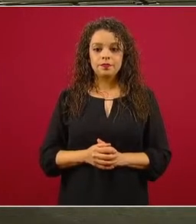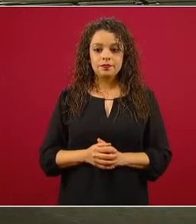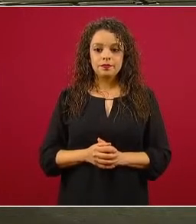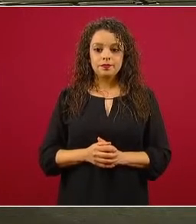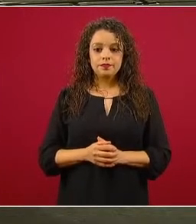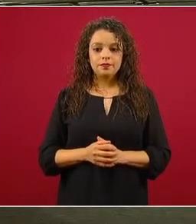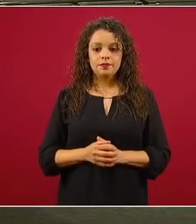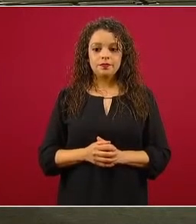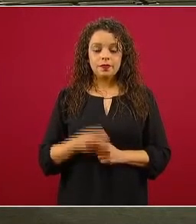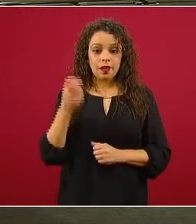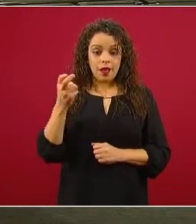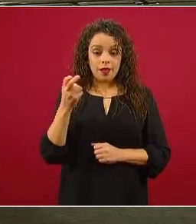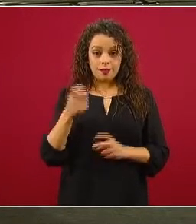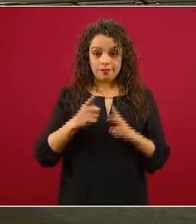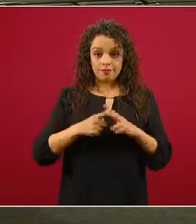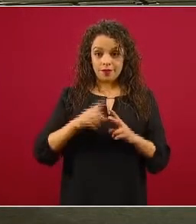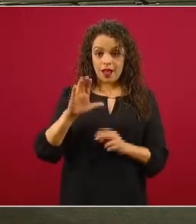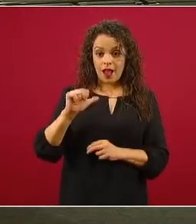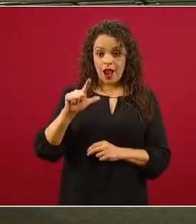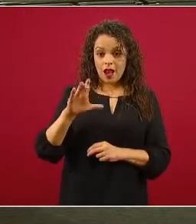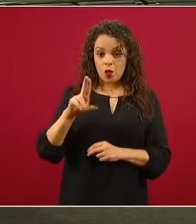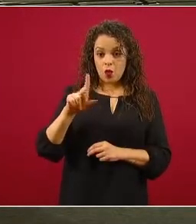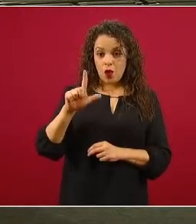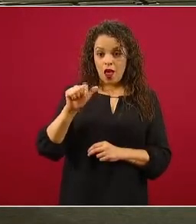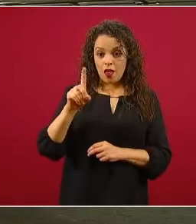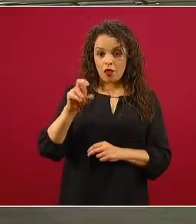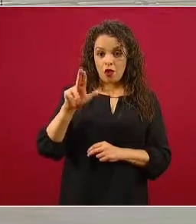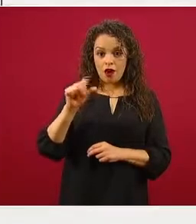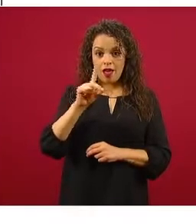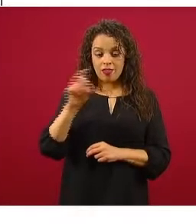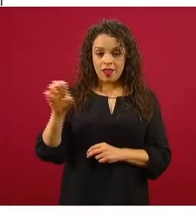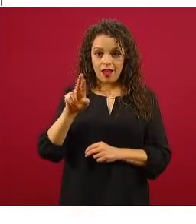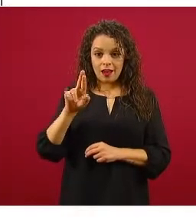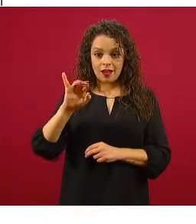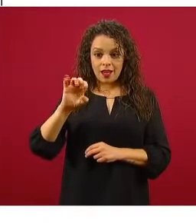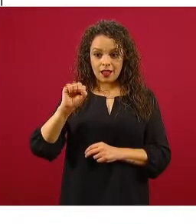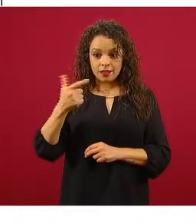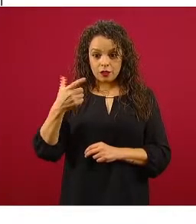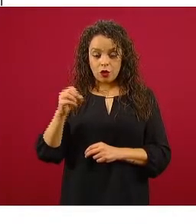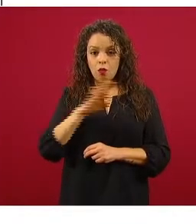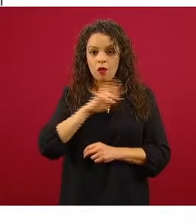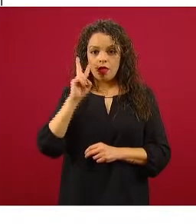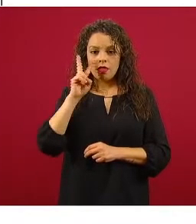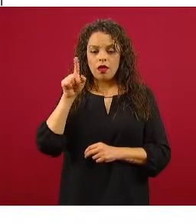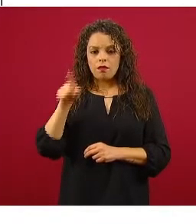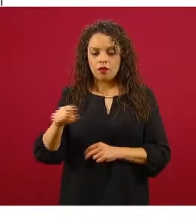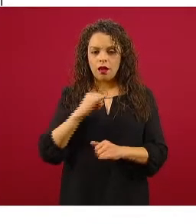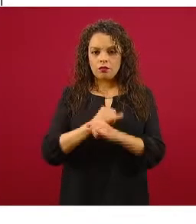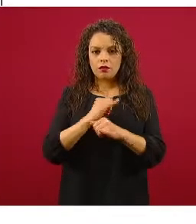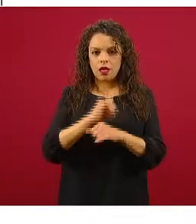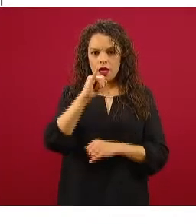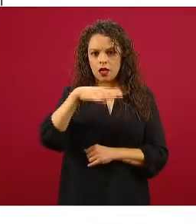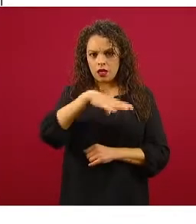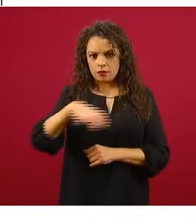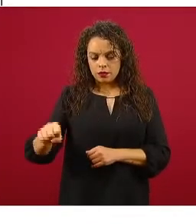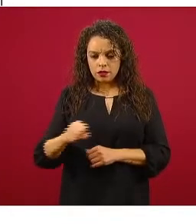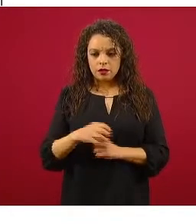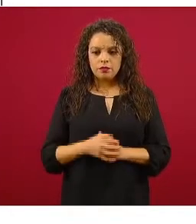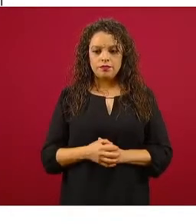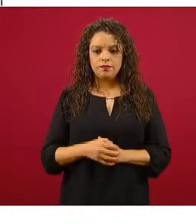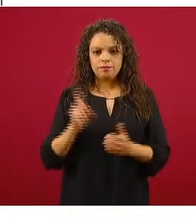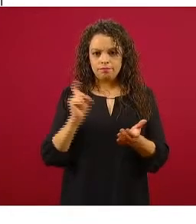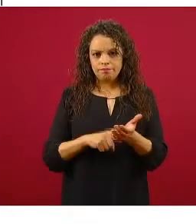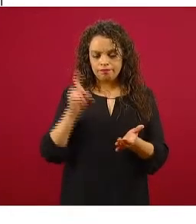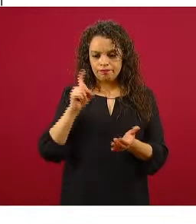Desarrollamos esta calculadora de riesgo que se encuentra en la página del IMSS, o puede ser directamente accesado en